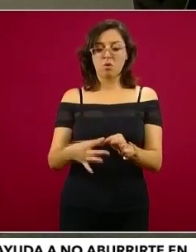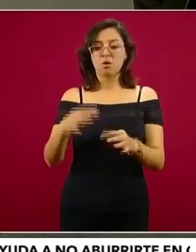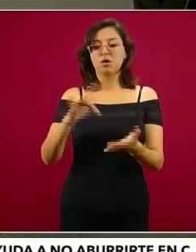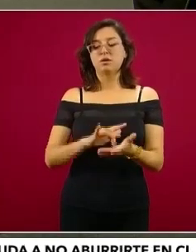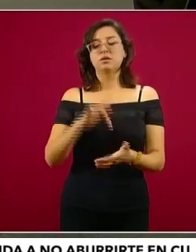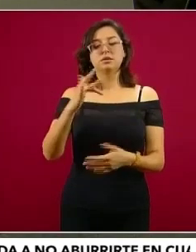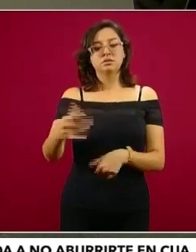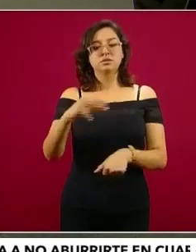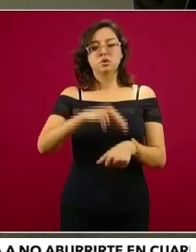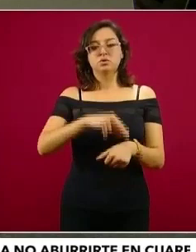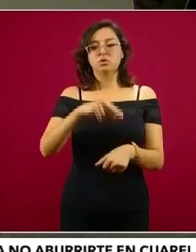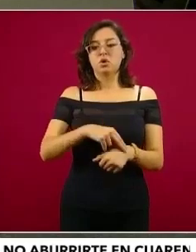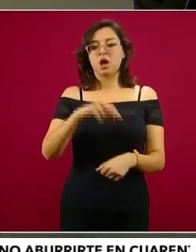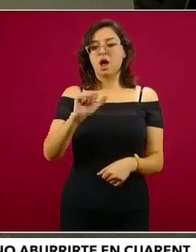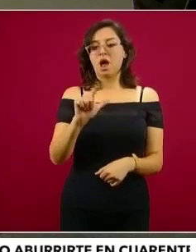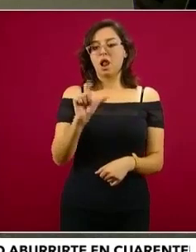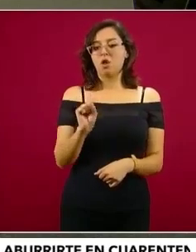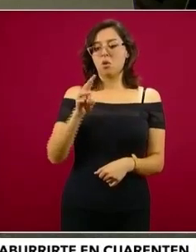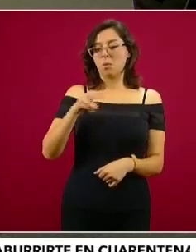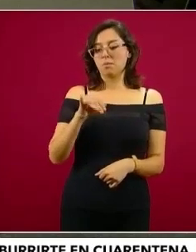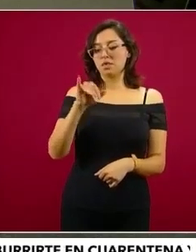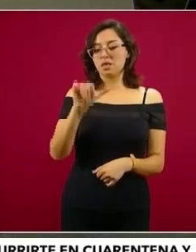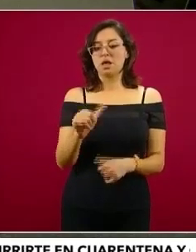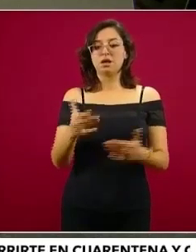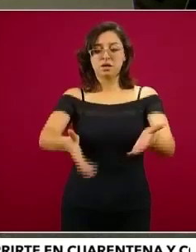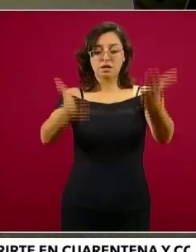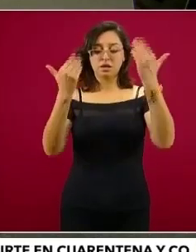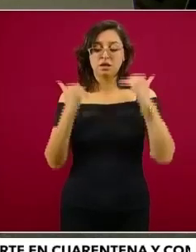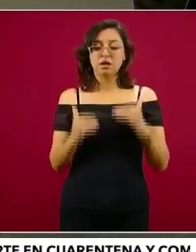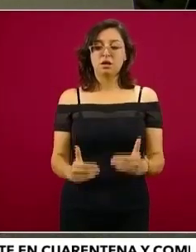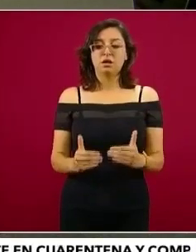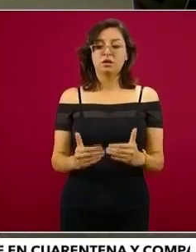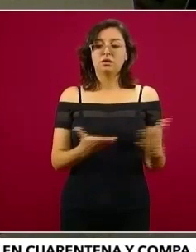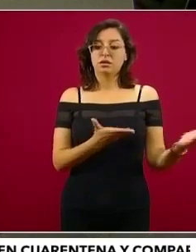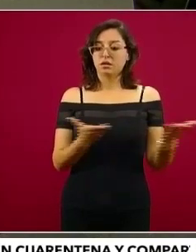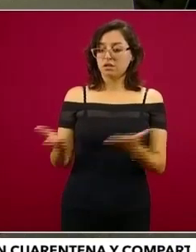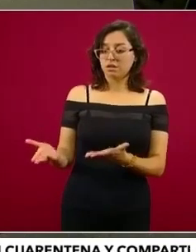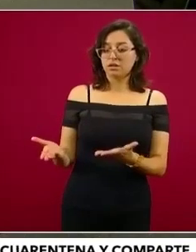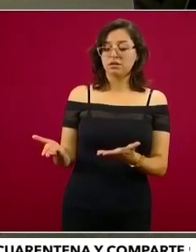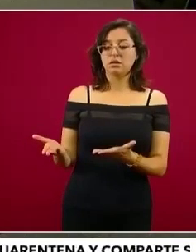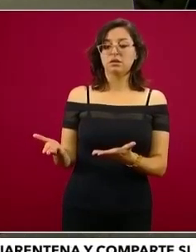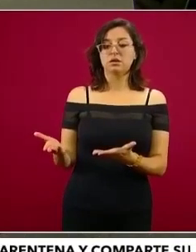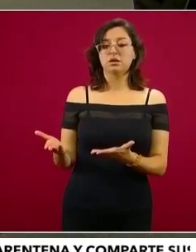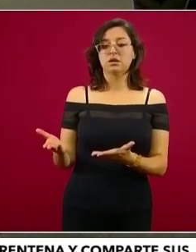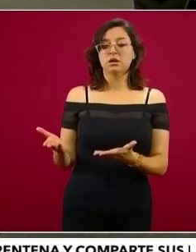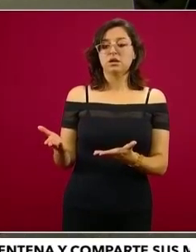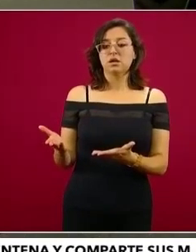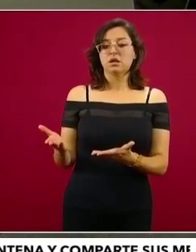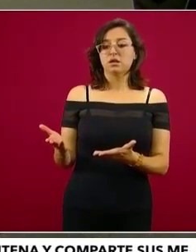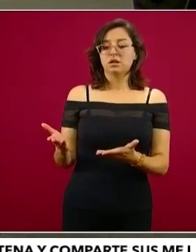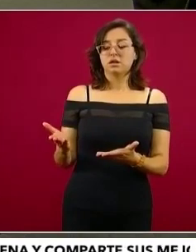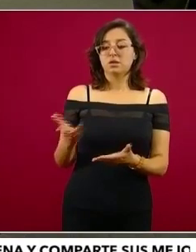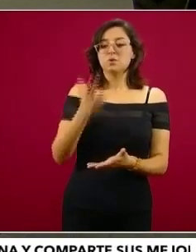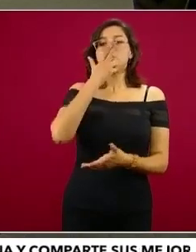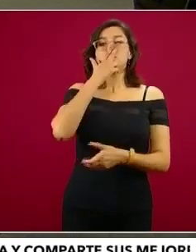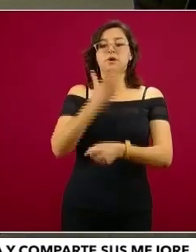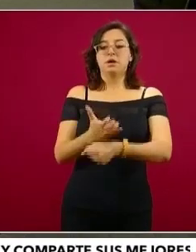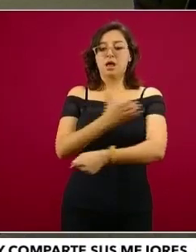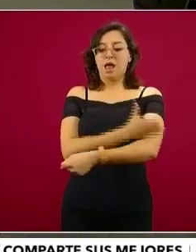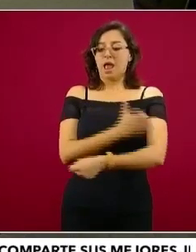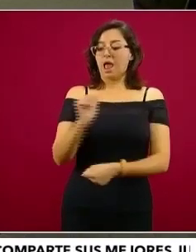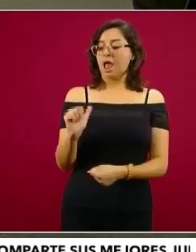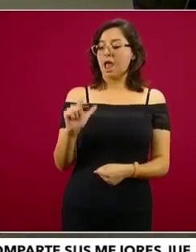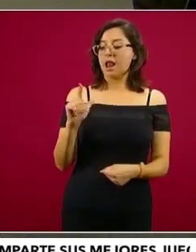Lumía. Vamos a continuación, y antes de darle la palabra a nuestra apreciada colega Leila